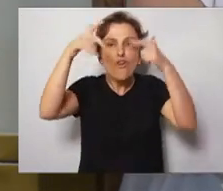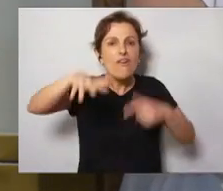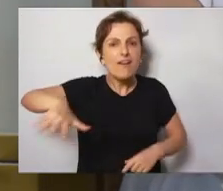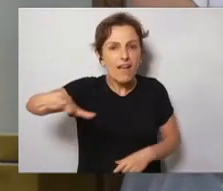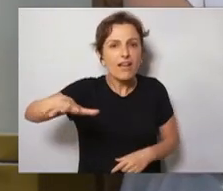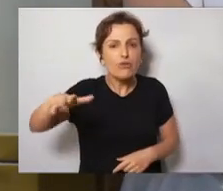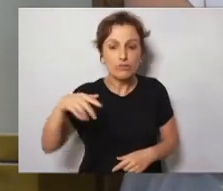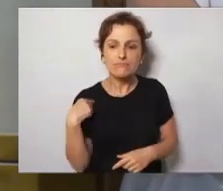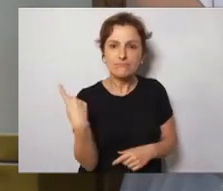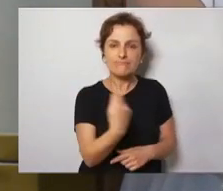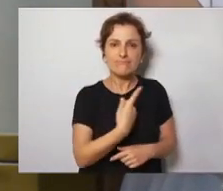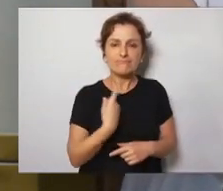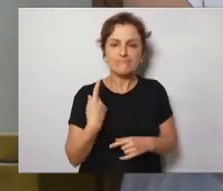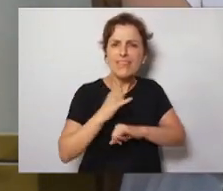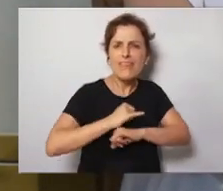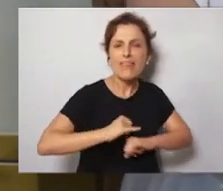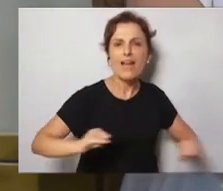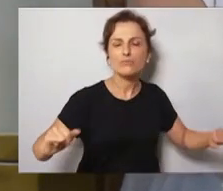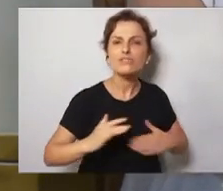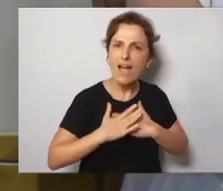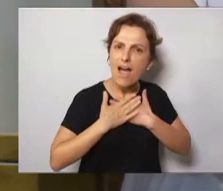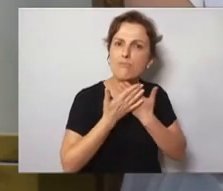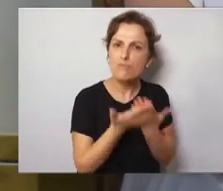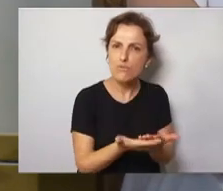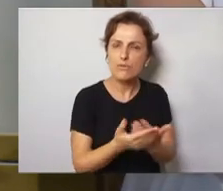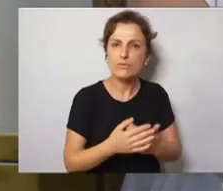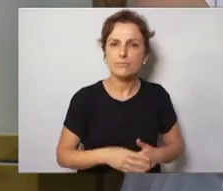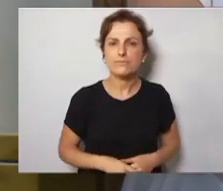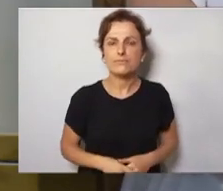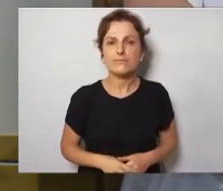solo testimonio de amor